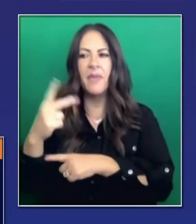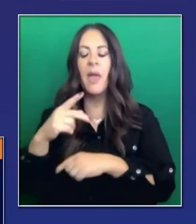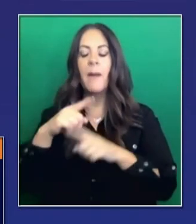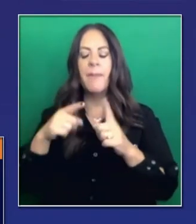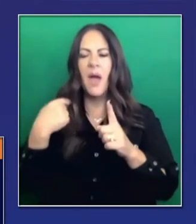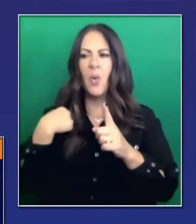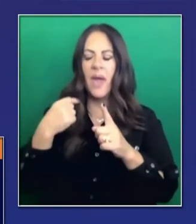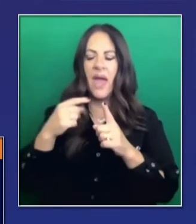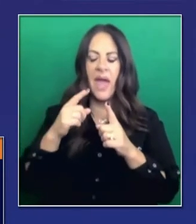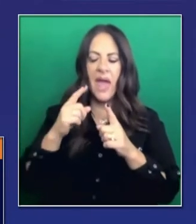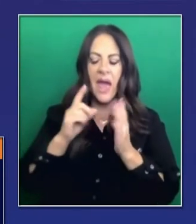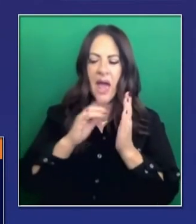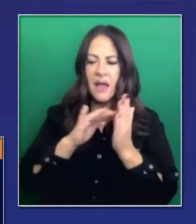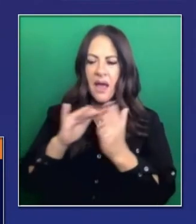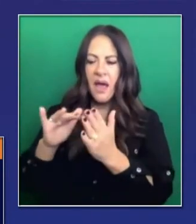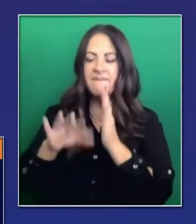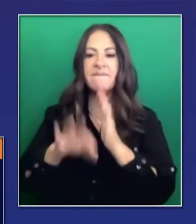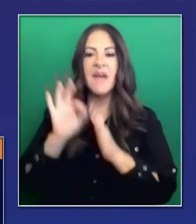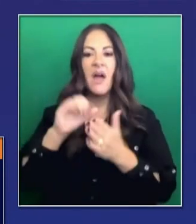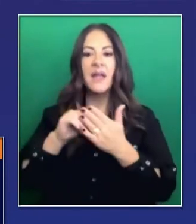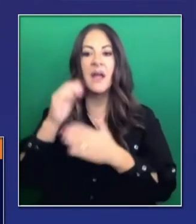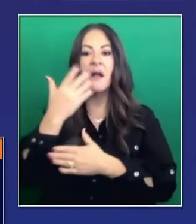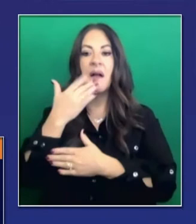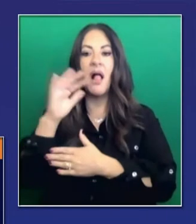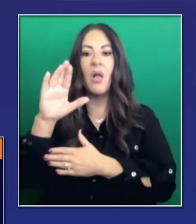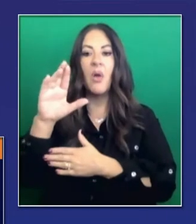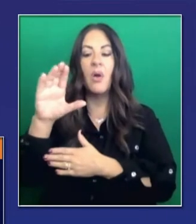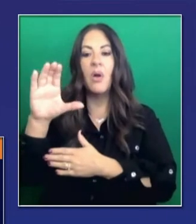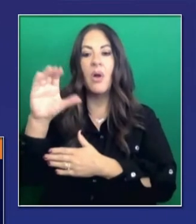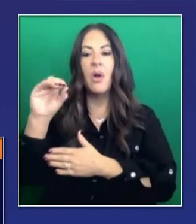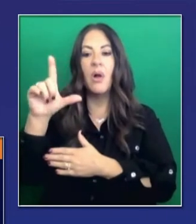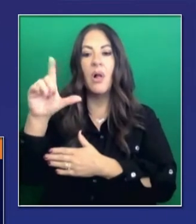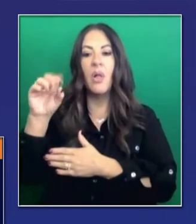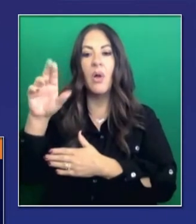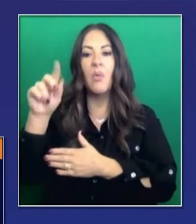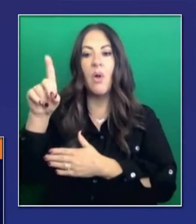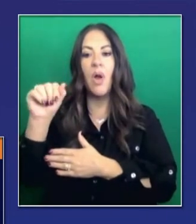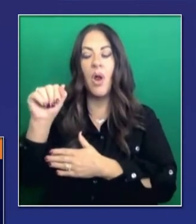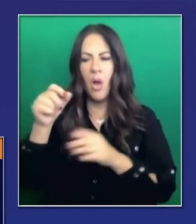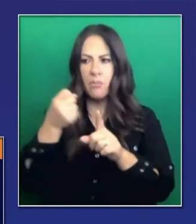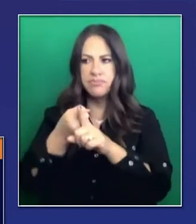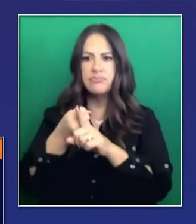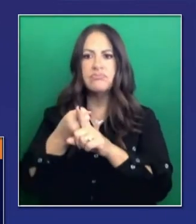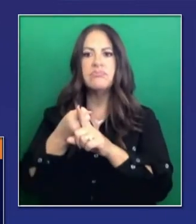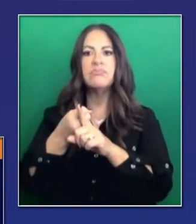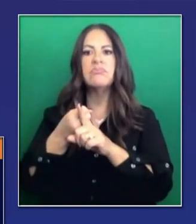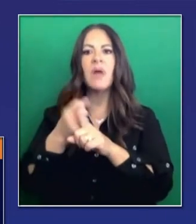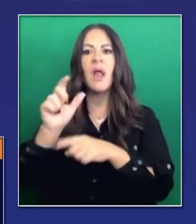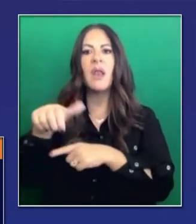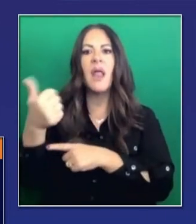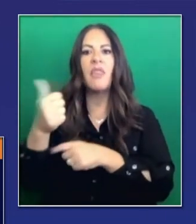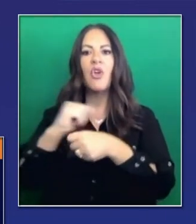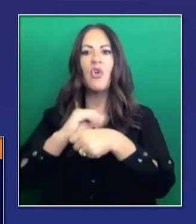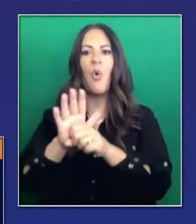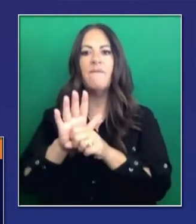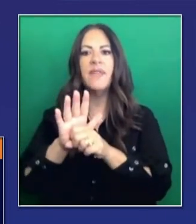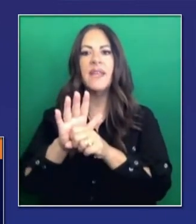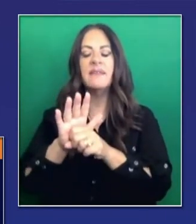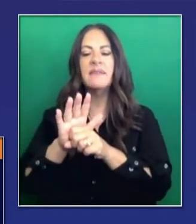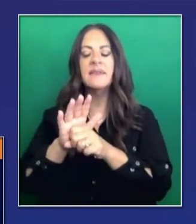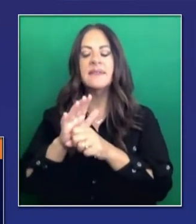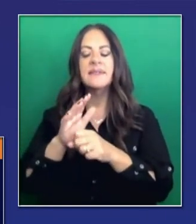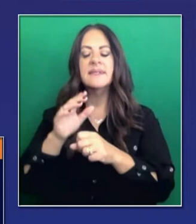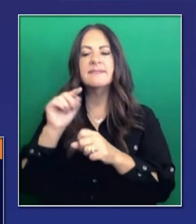Colorado. Solo para que conste en actas. Al hablar en este momento, esto puede cambiar en una o dos horas. Nosotros no